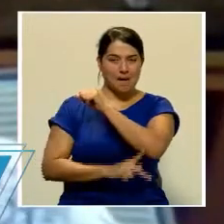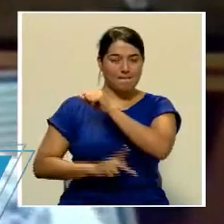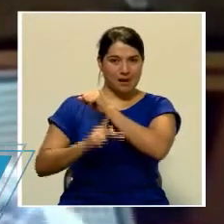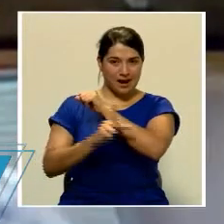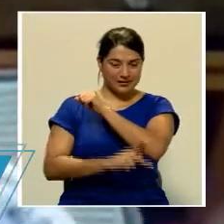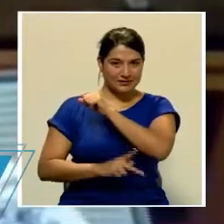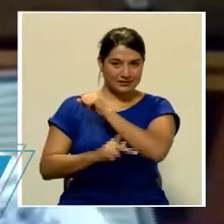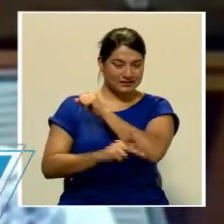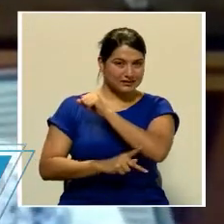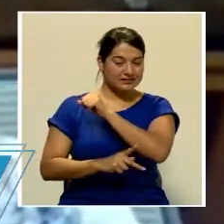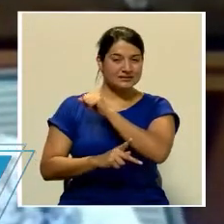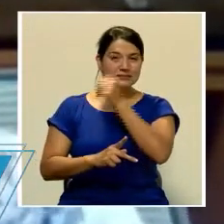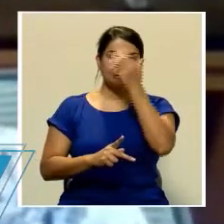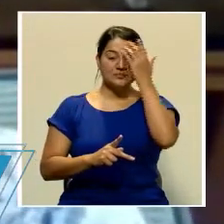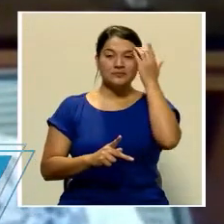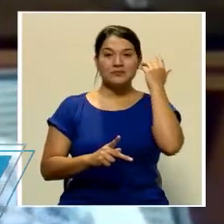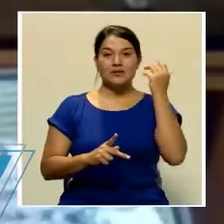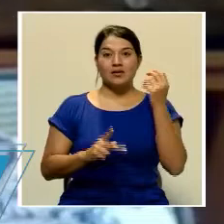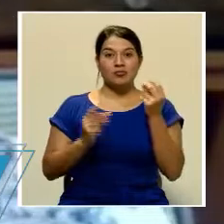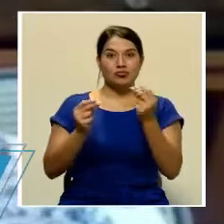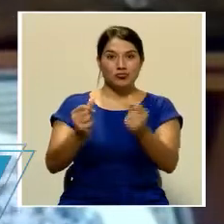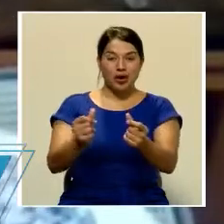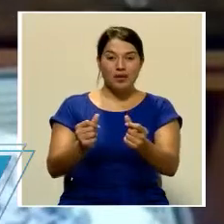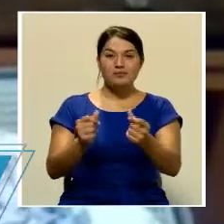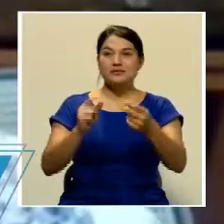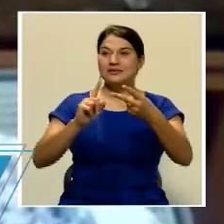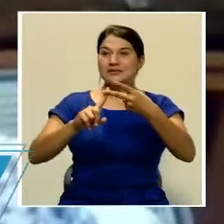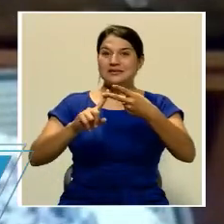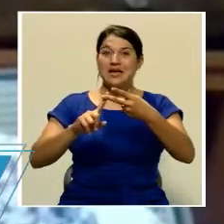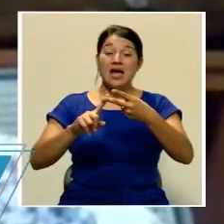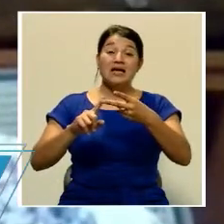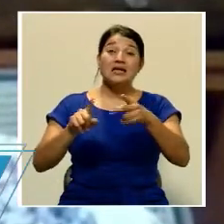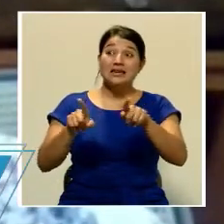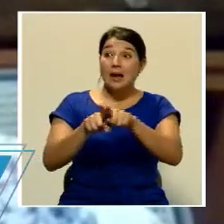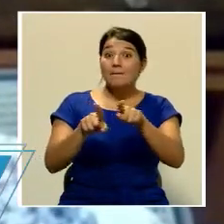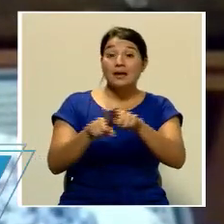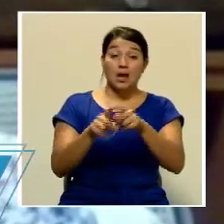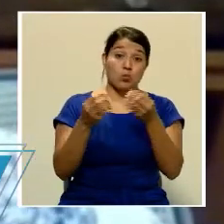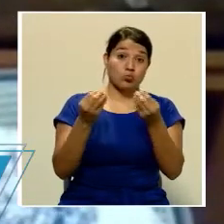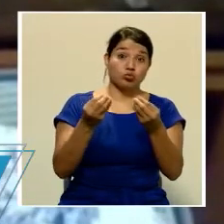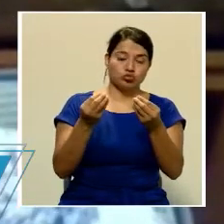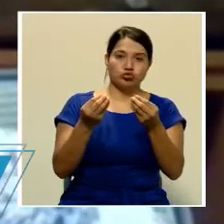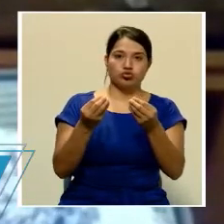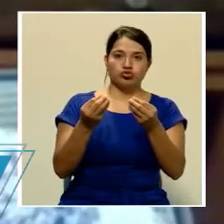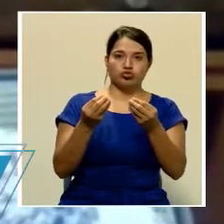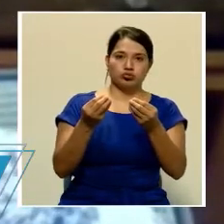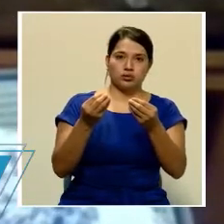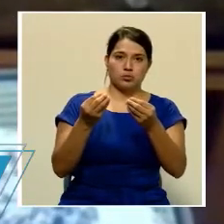destiempo y en algunos casos en ciclos educativos que ya habían comenzado. En nuestro caso,